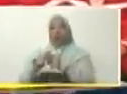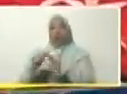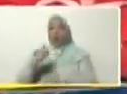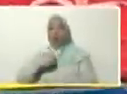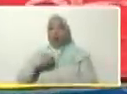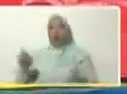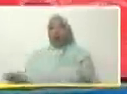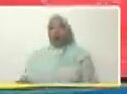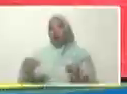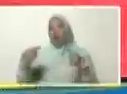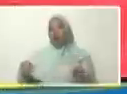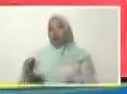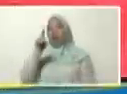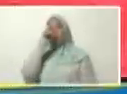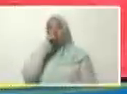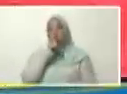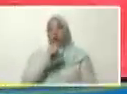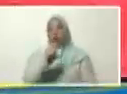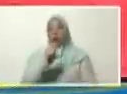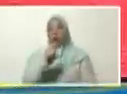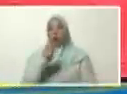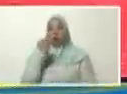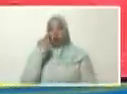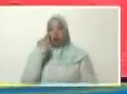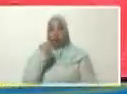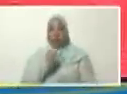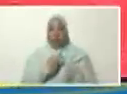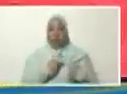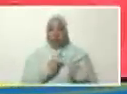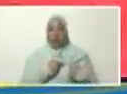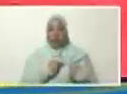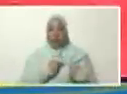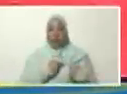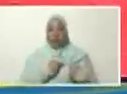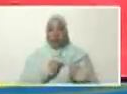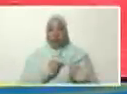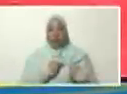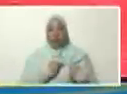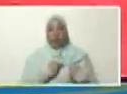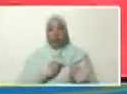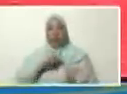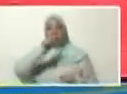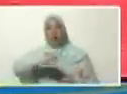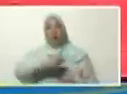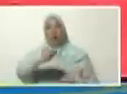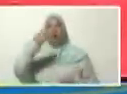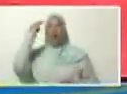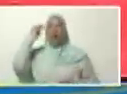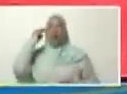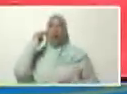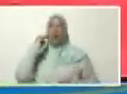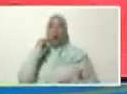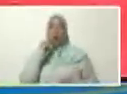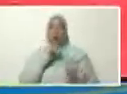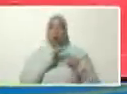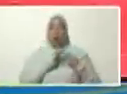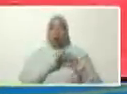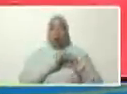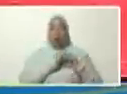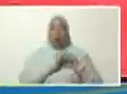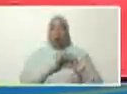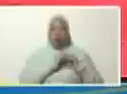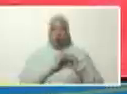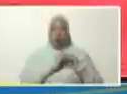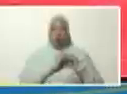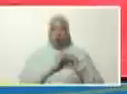mira. ¿Qué les parece? Me traje la espada de Bolívar en mi corazón. Aquí la llevo,